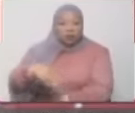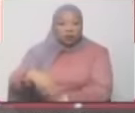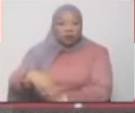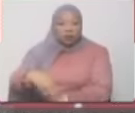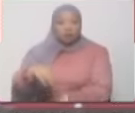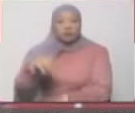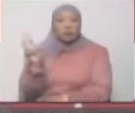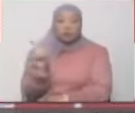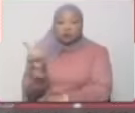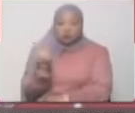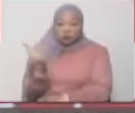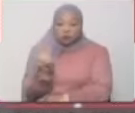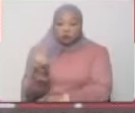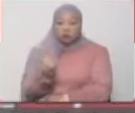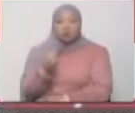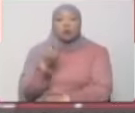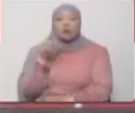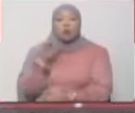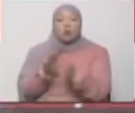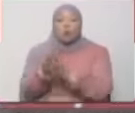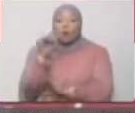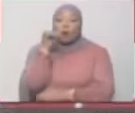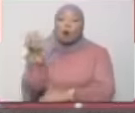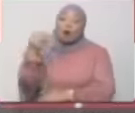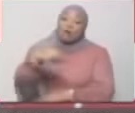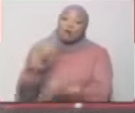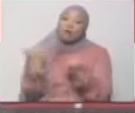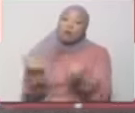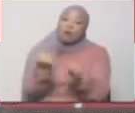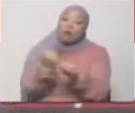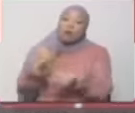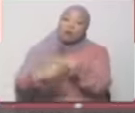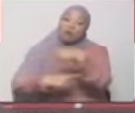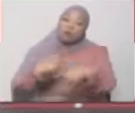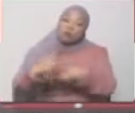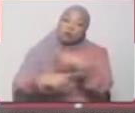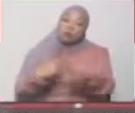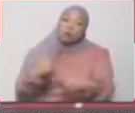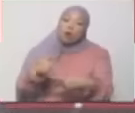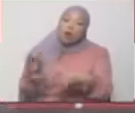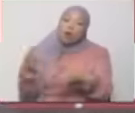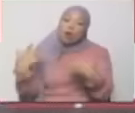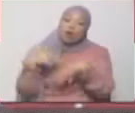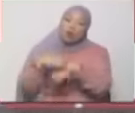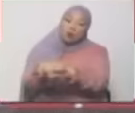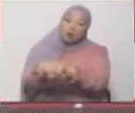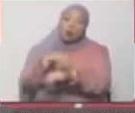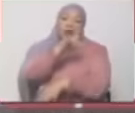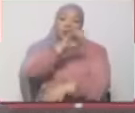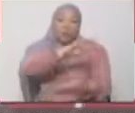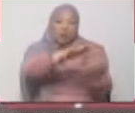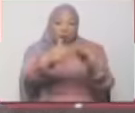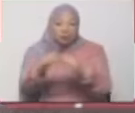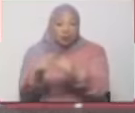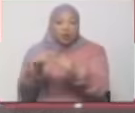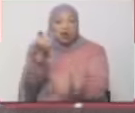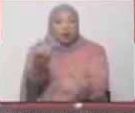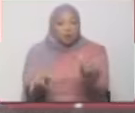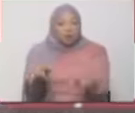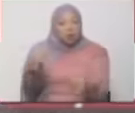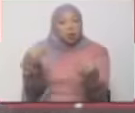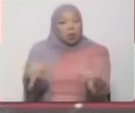para que sigan avanzando en el proceso de fusión popular militar. Se